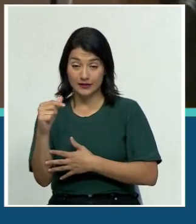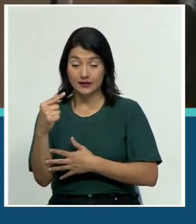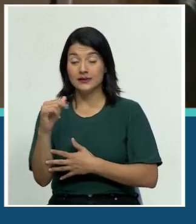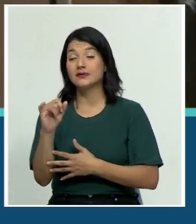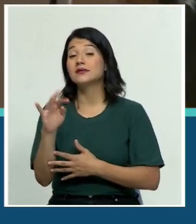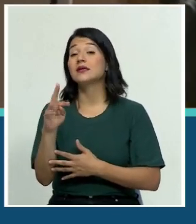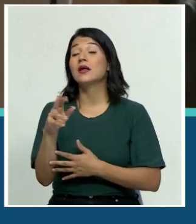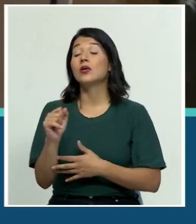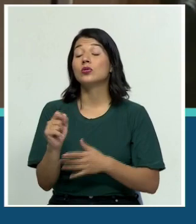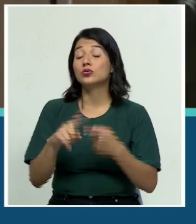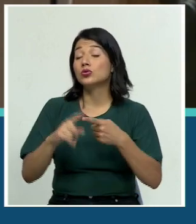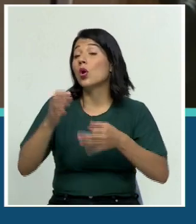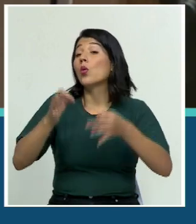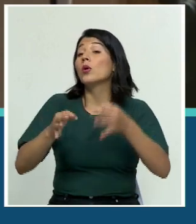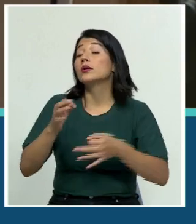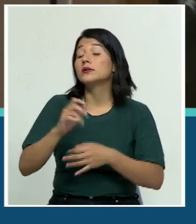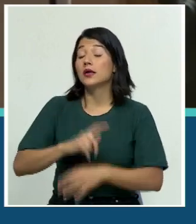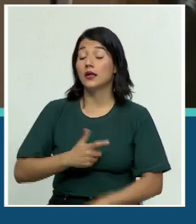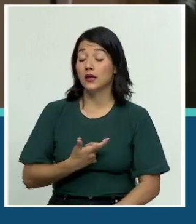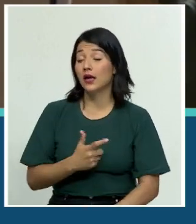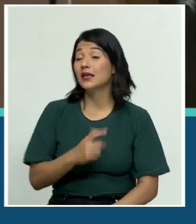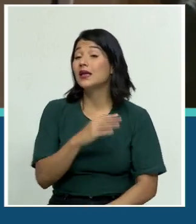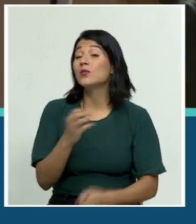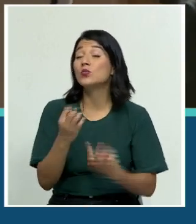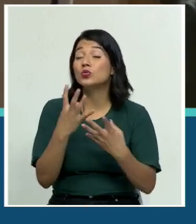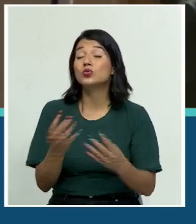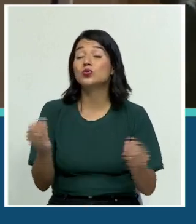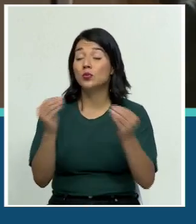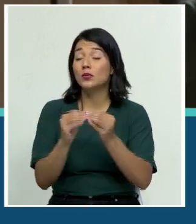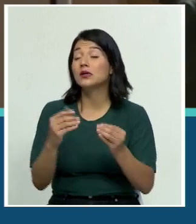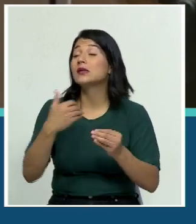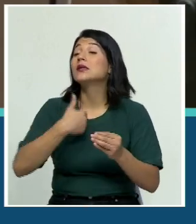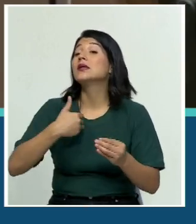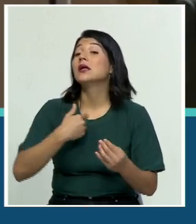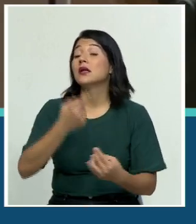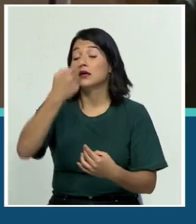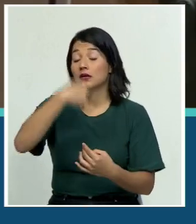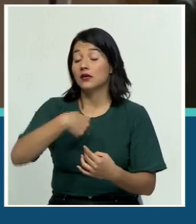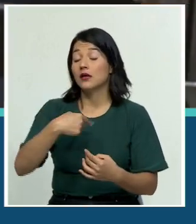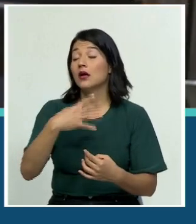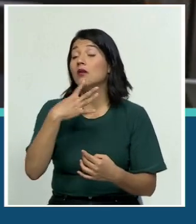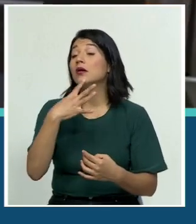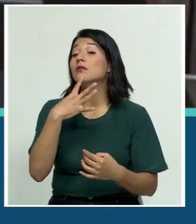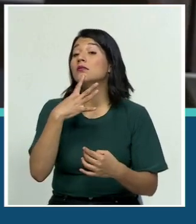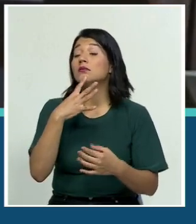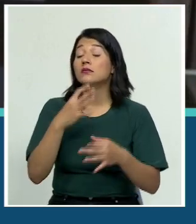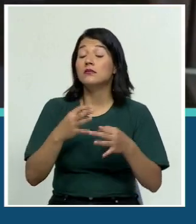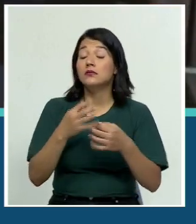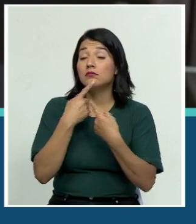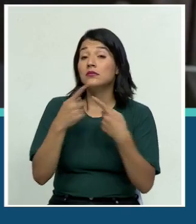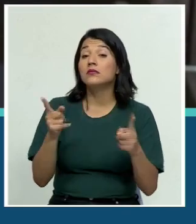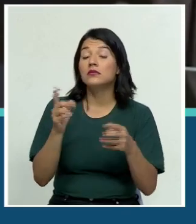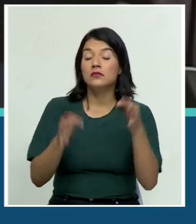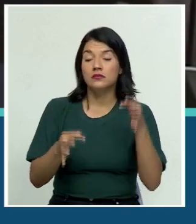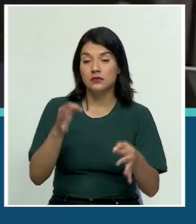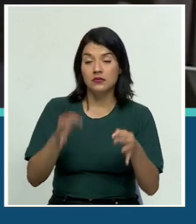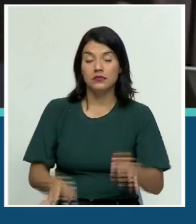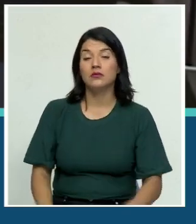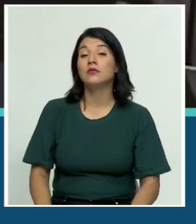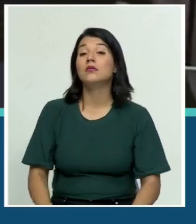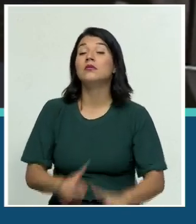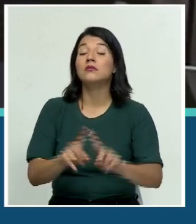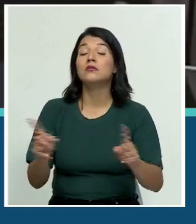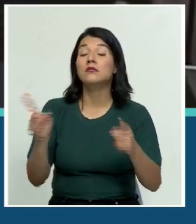y muchos funcionarios públicos más están obligados a presentar una declaración jurada donde consten sus bienes, pero hasta